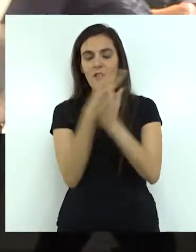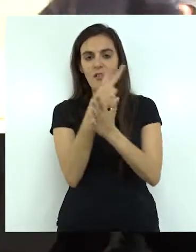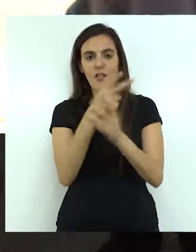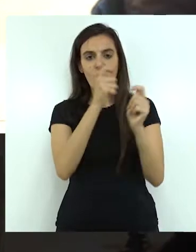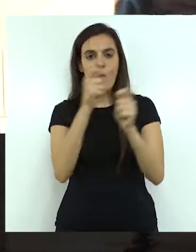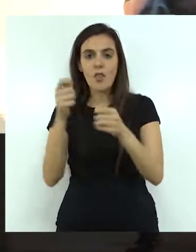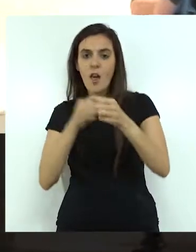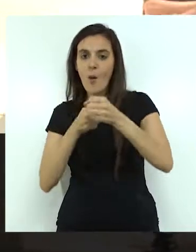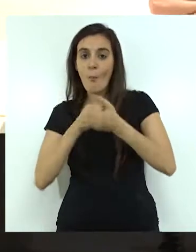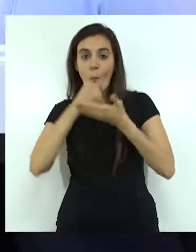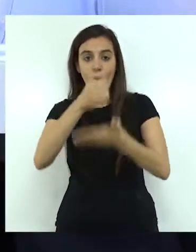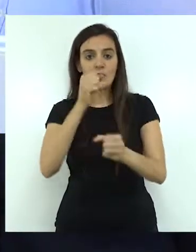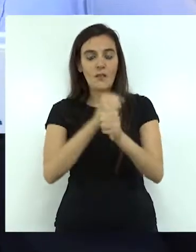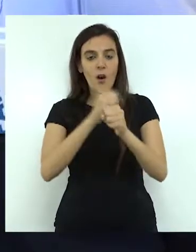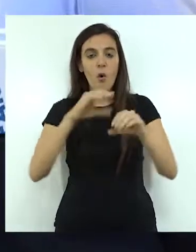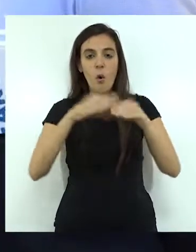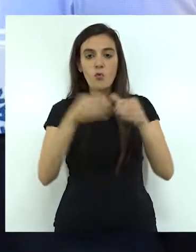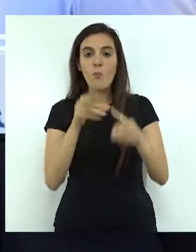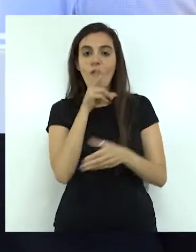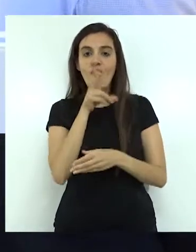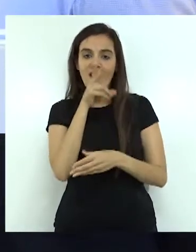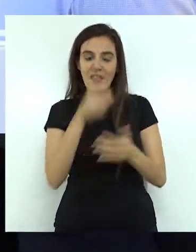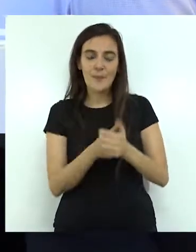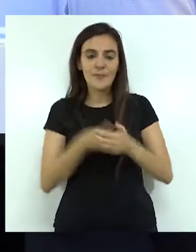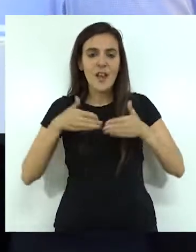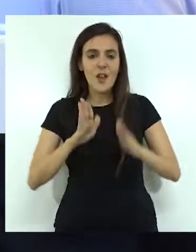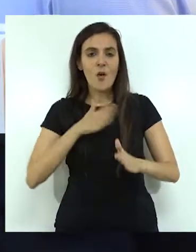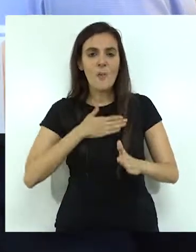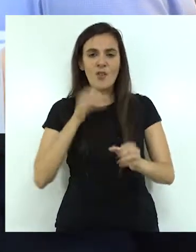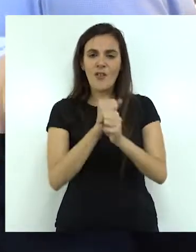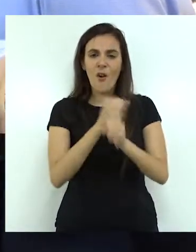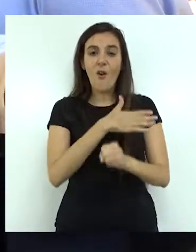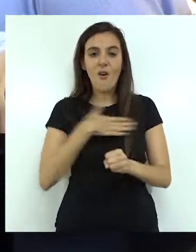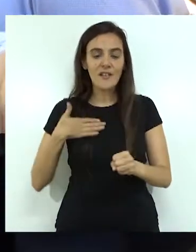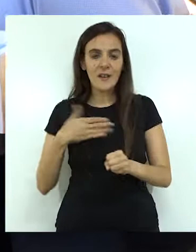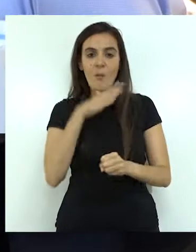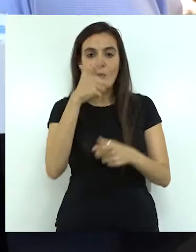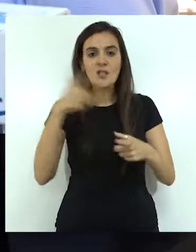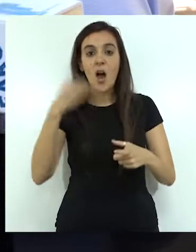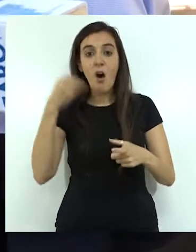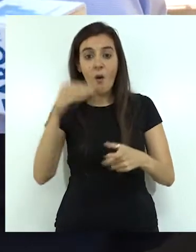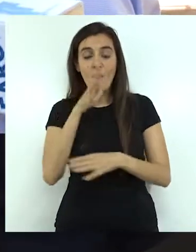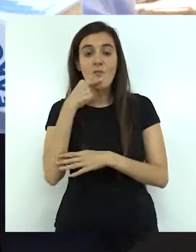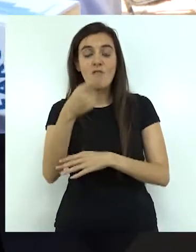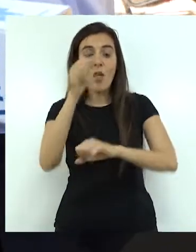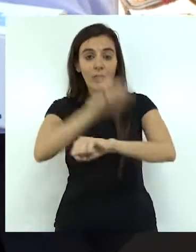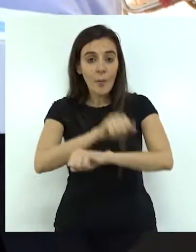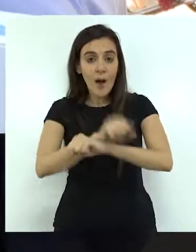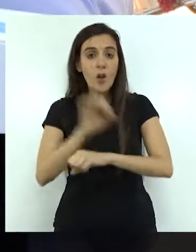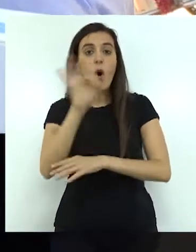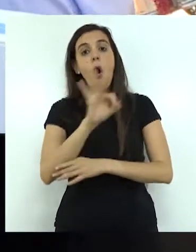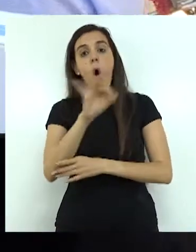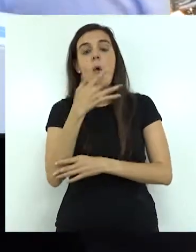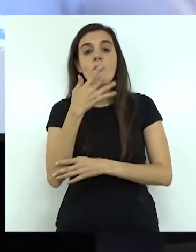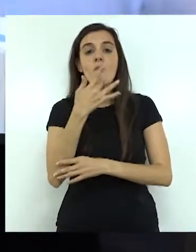de trabajo en las brigadas verdes yo quiero que mi hijo trabaje dignamente como joven porque esté en el paro porque da la gana